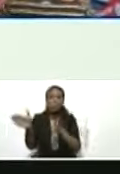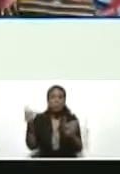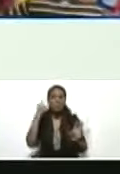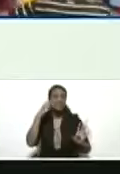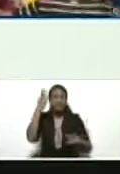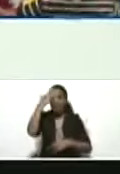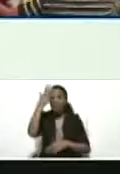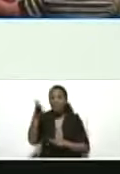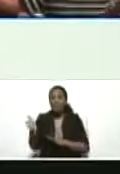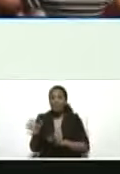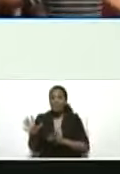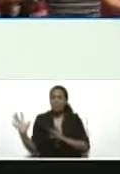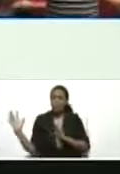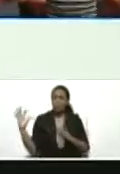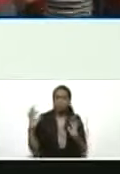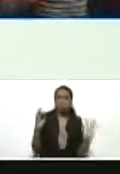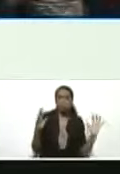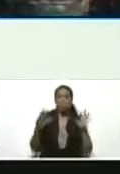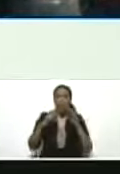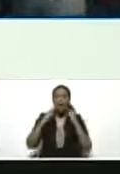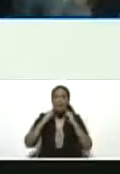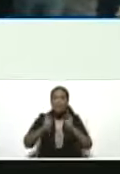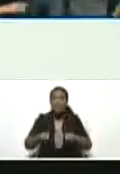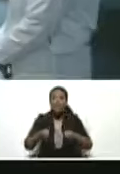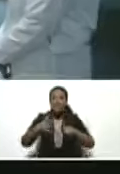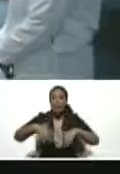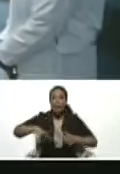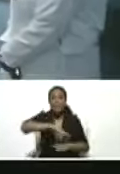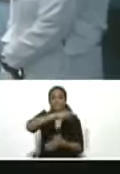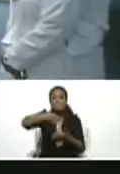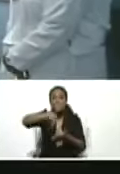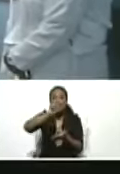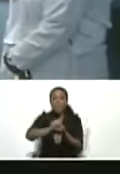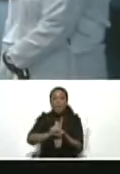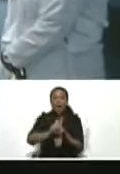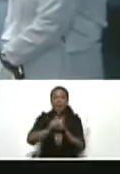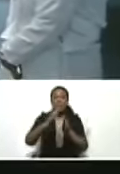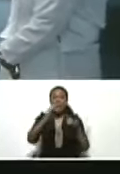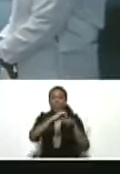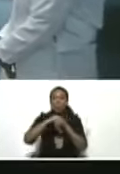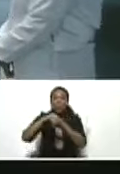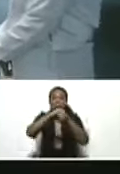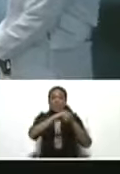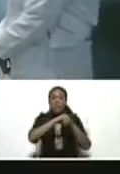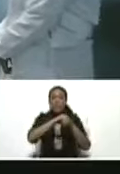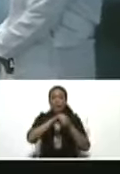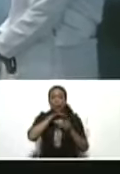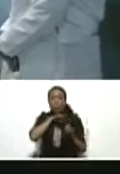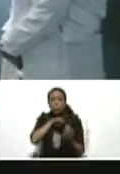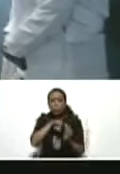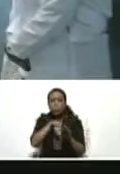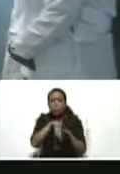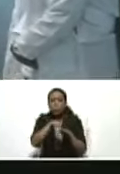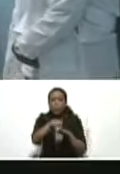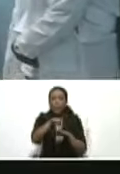que yo estaba entonces en una Avenida principal subiendo la avenida principal para salir de betijoque